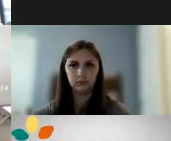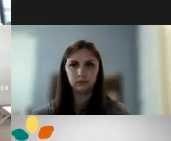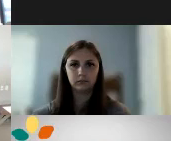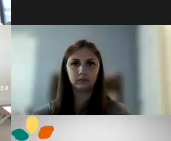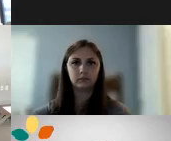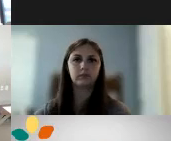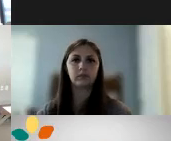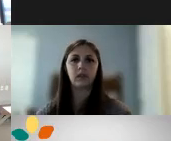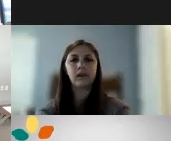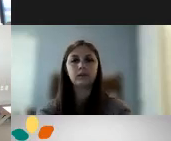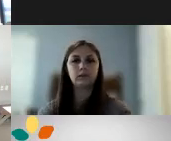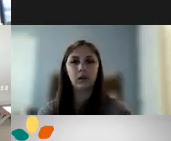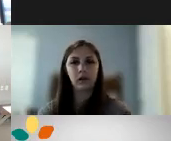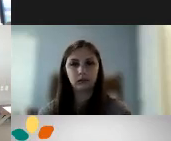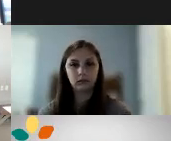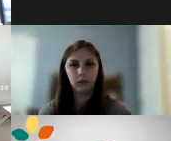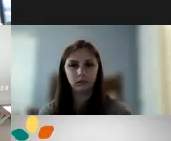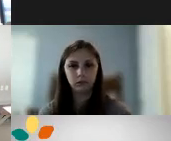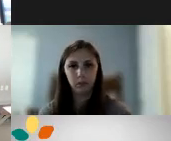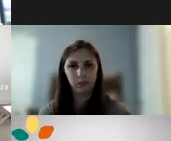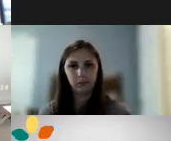que fueron implementados.